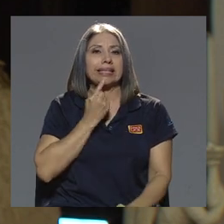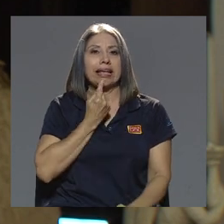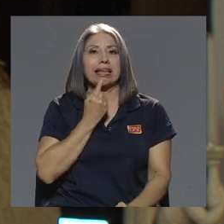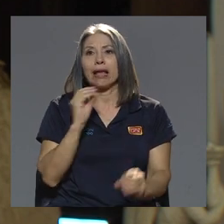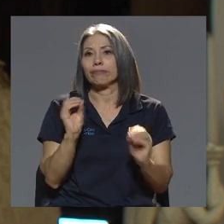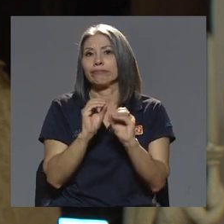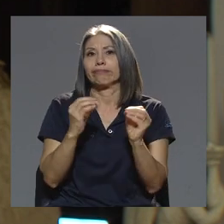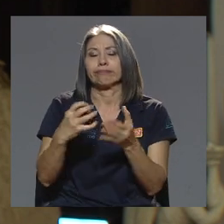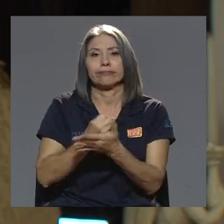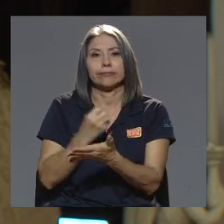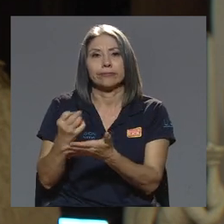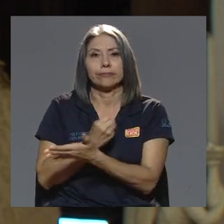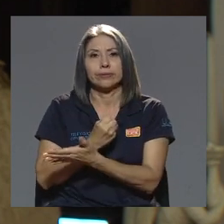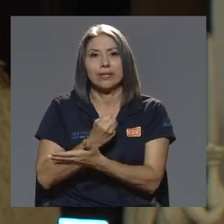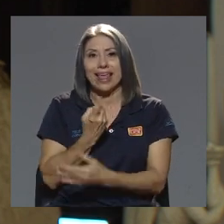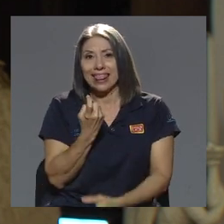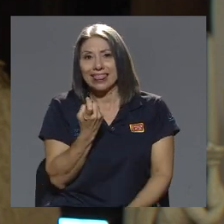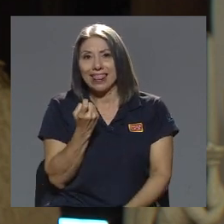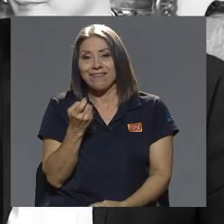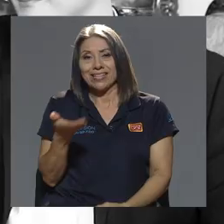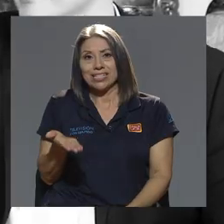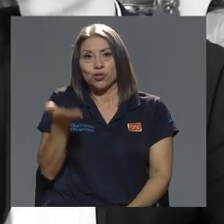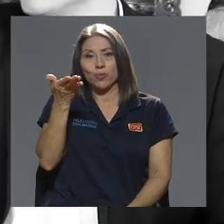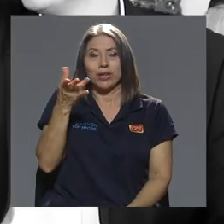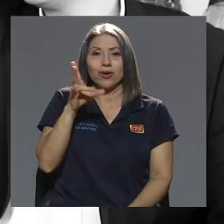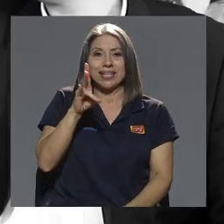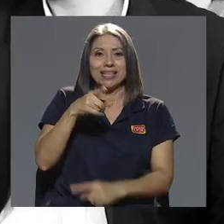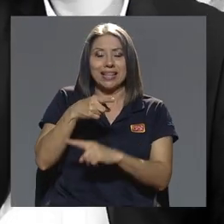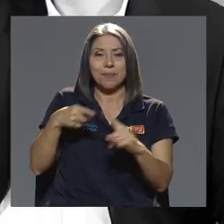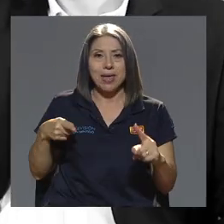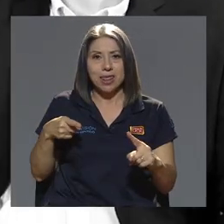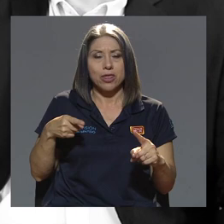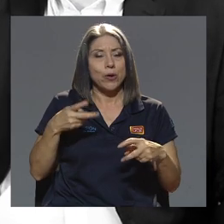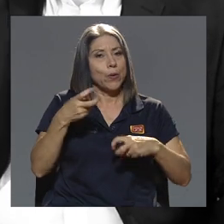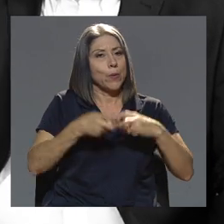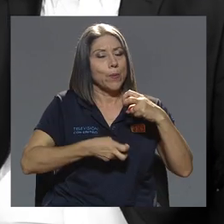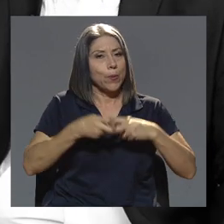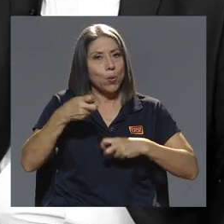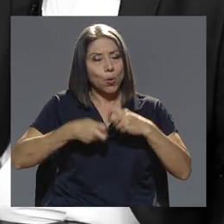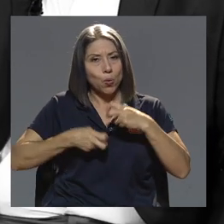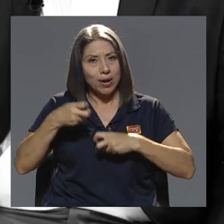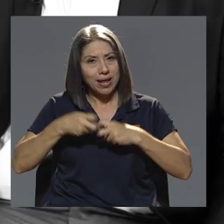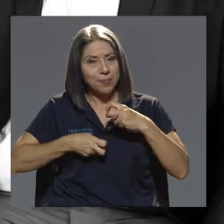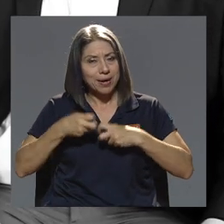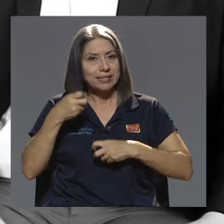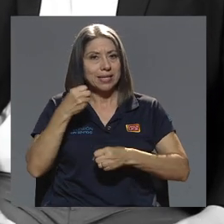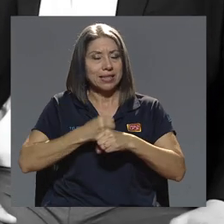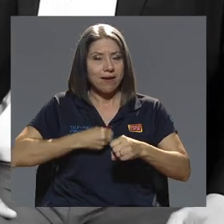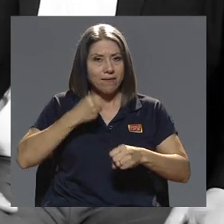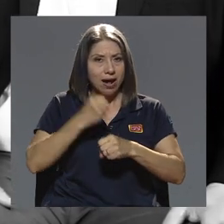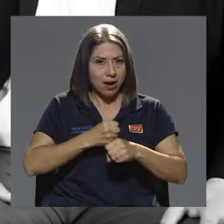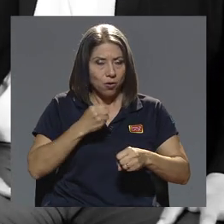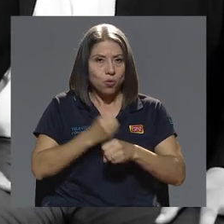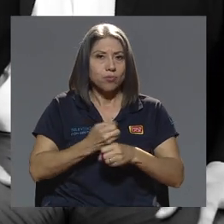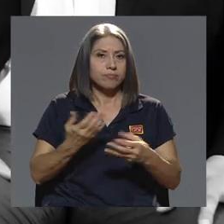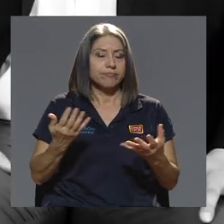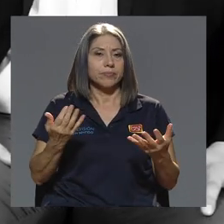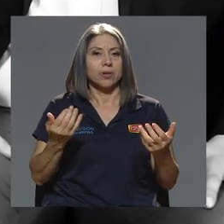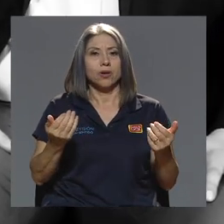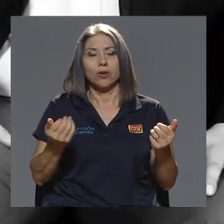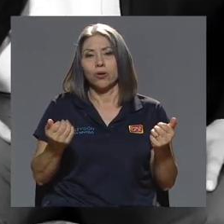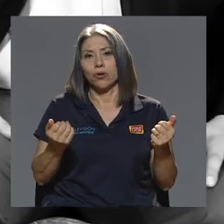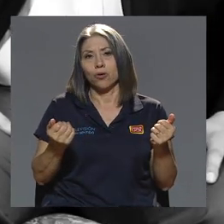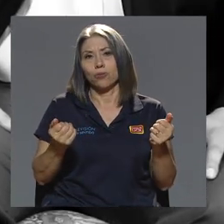un déficit superior al 7.5, con problemas de trabajo,